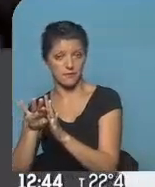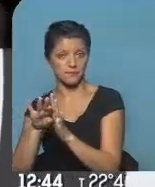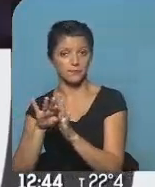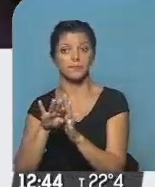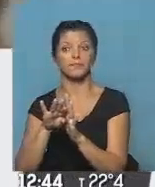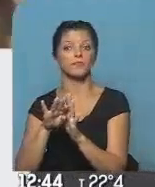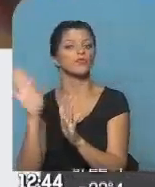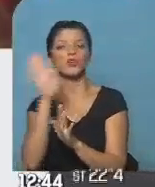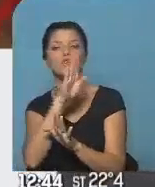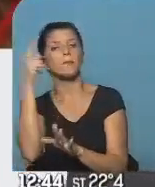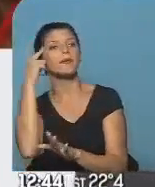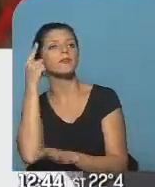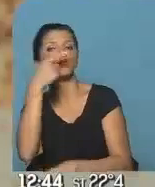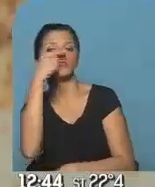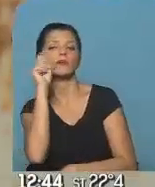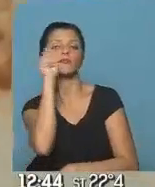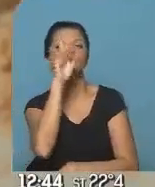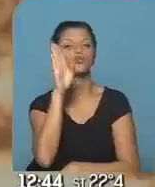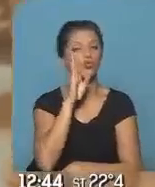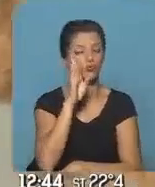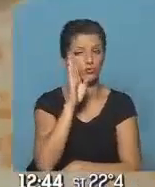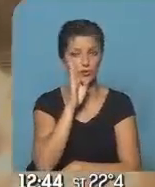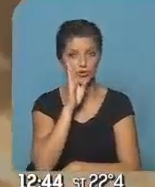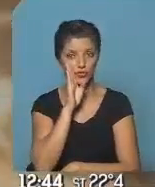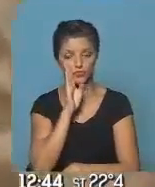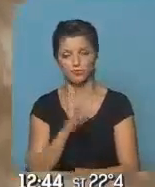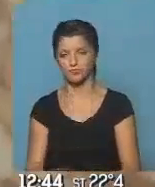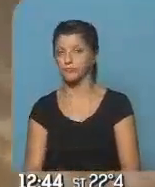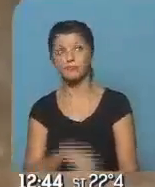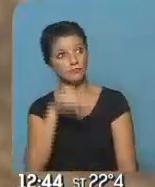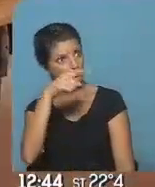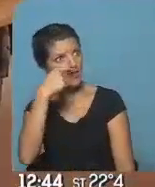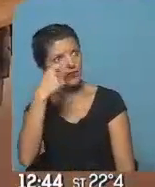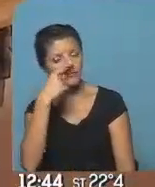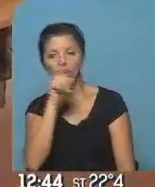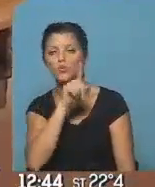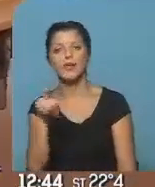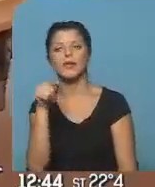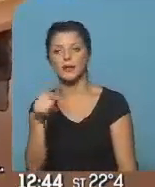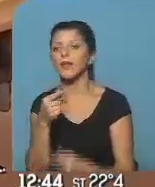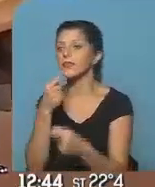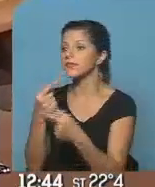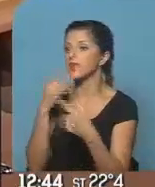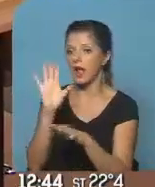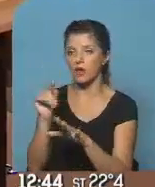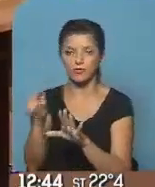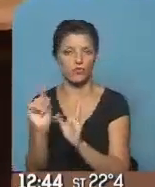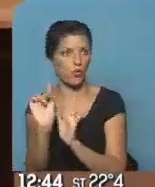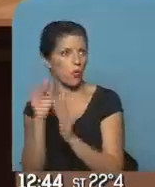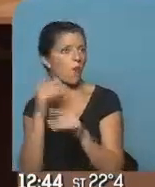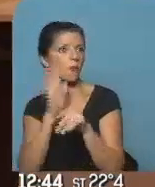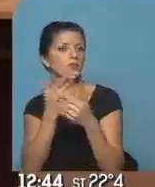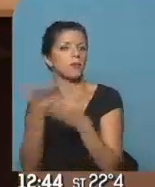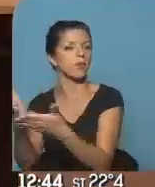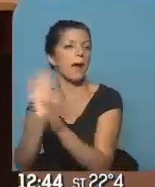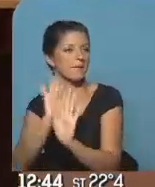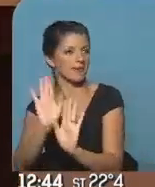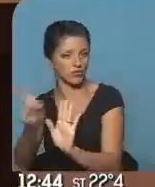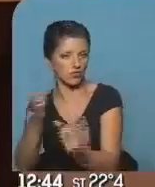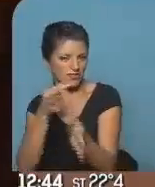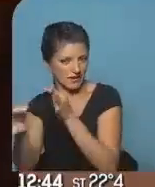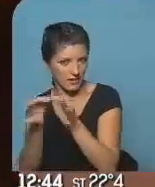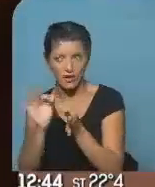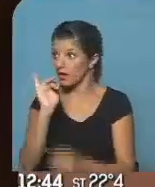los Eso fines es interesante, de digamos, los no Estados van, Unidos. no van necesariamente a donde les indican. No. Tienen su propio juego. Tiene un juego. Y ahí hay una alianza